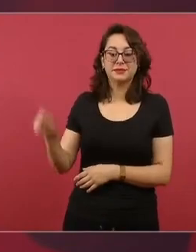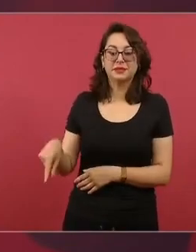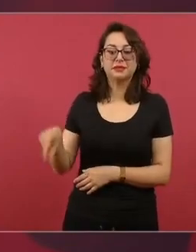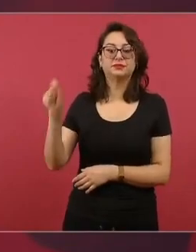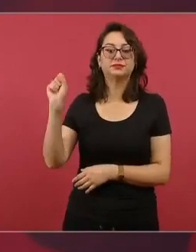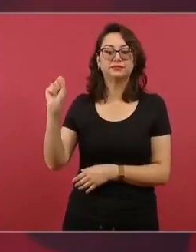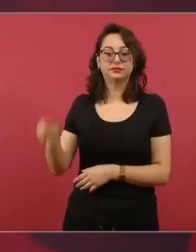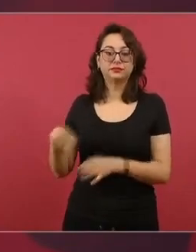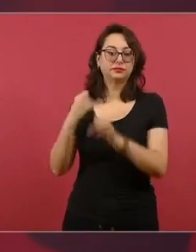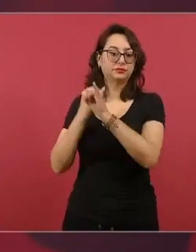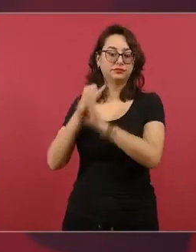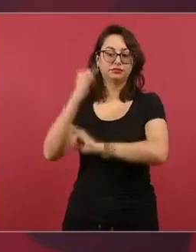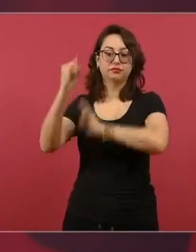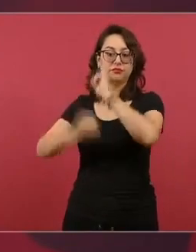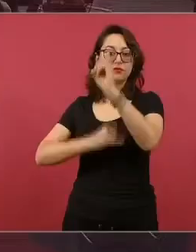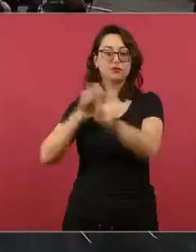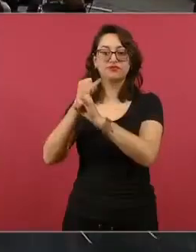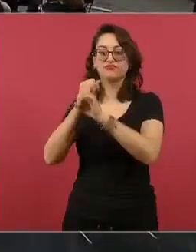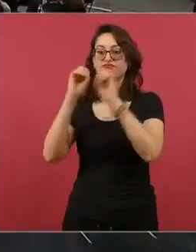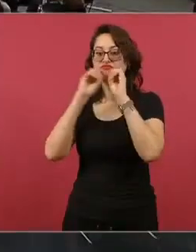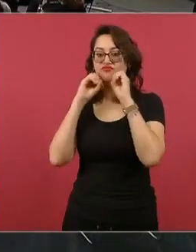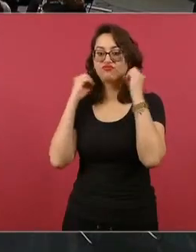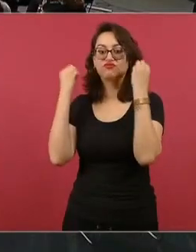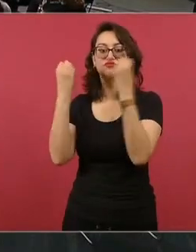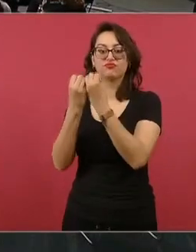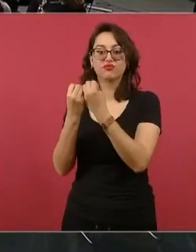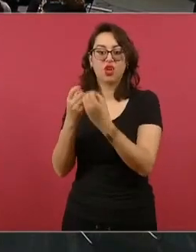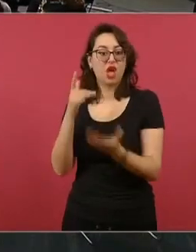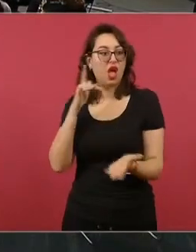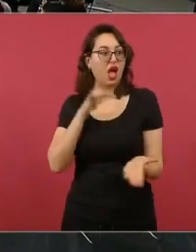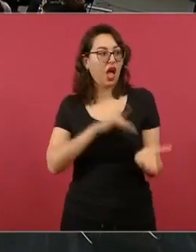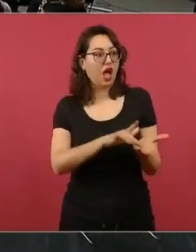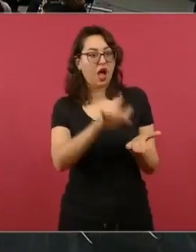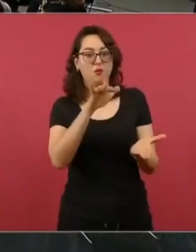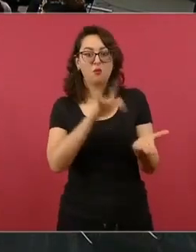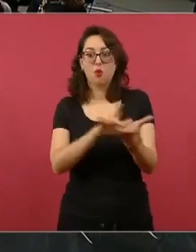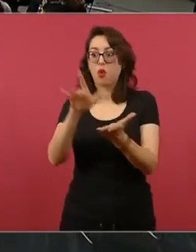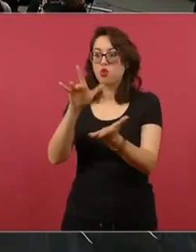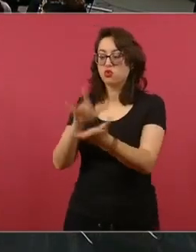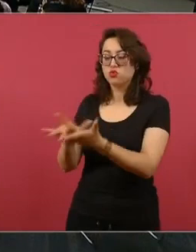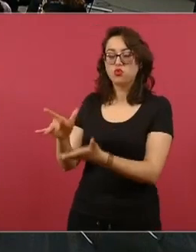organismos financieros internacionales, que los apoyos tienen que ser focalizados,